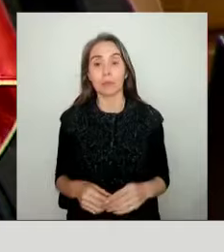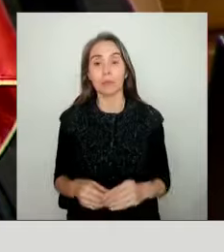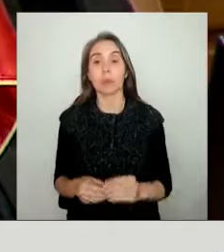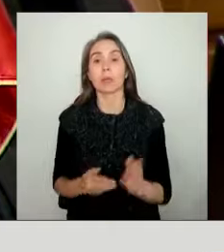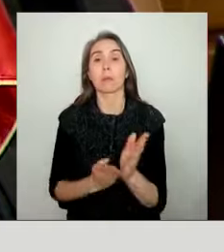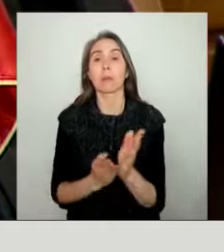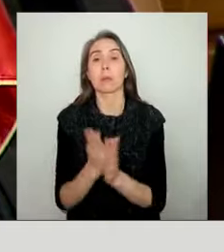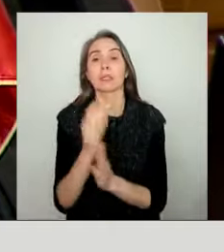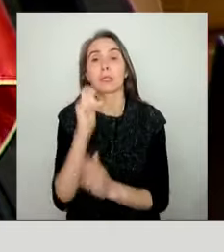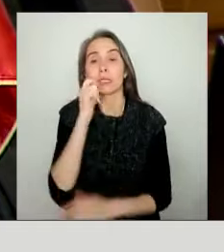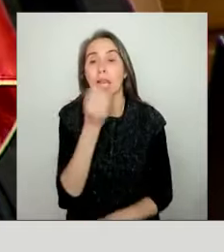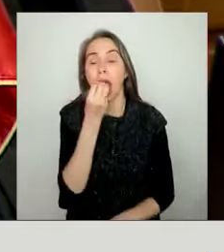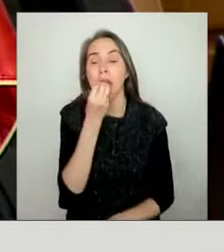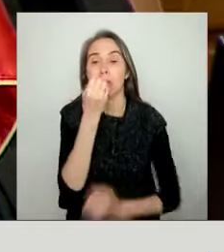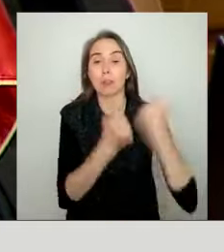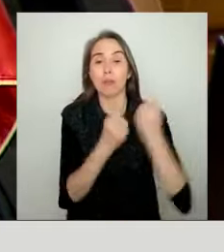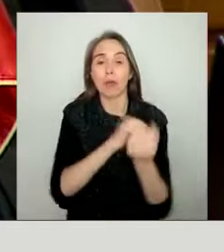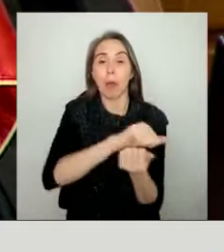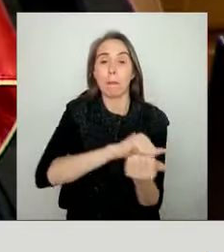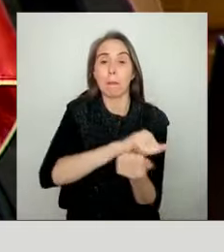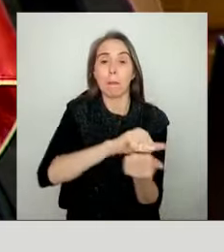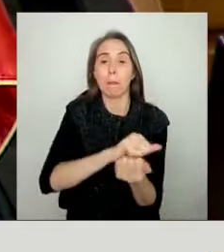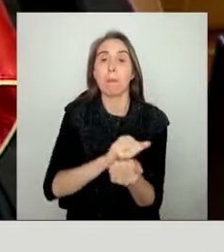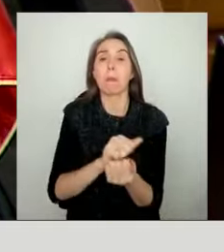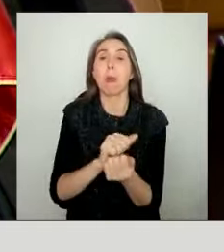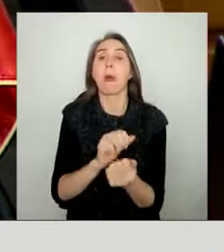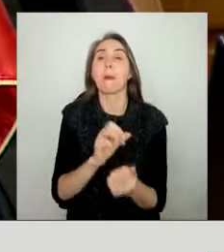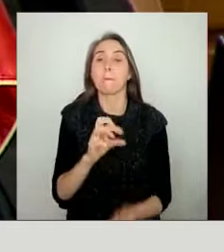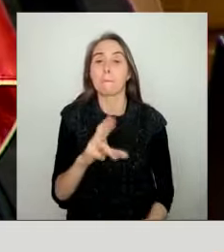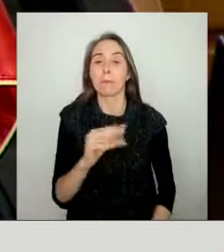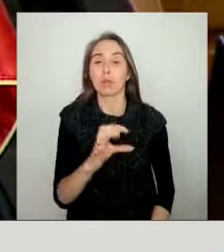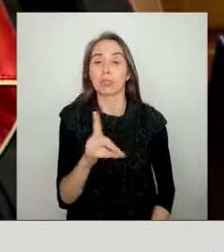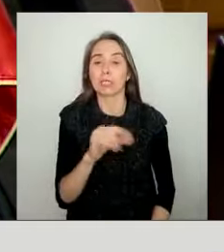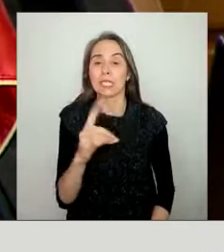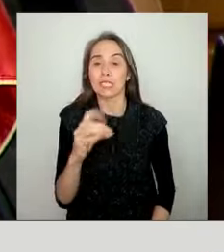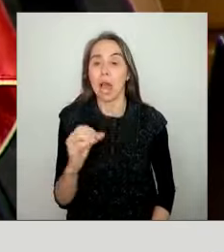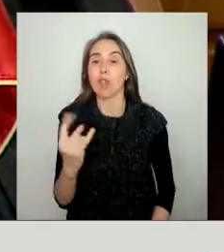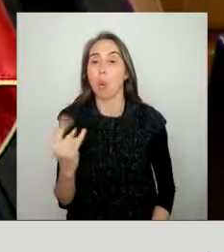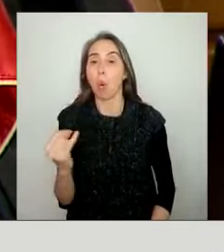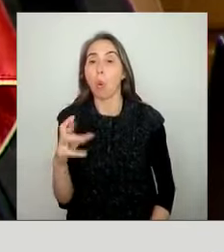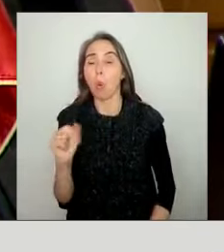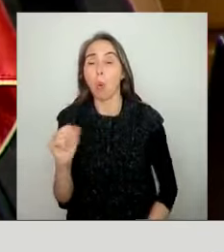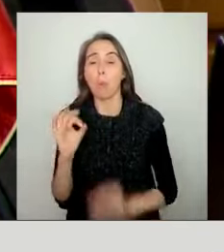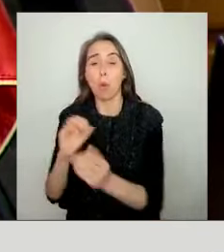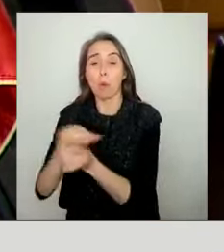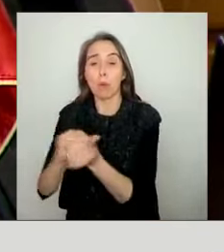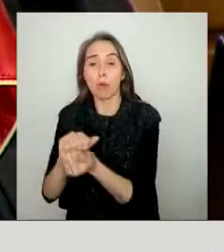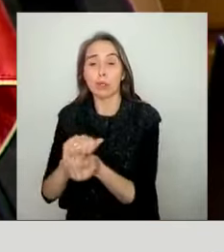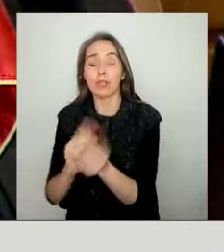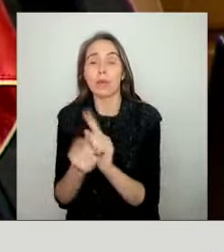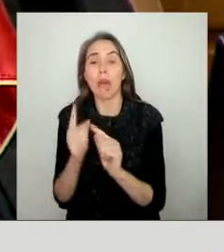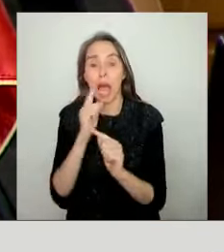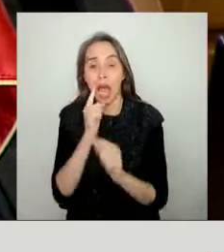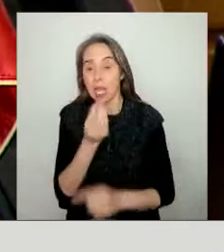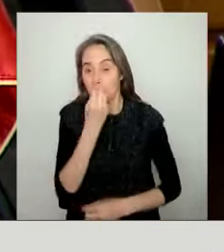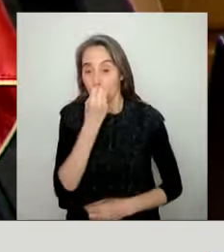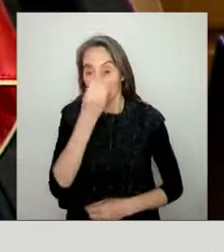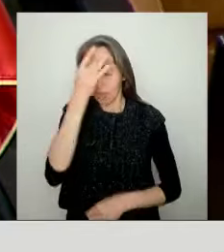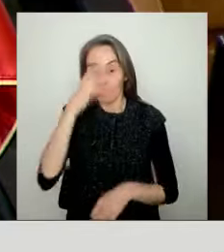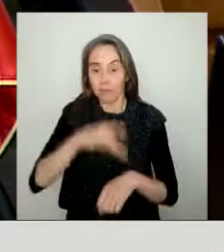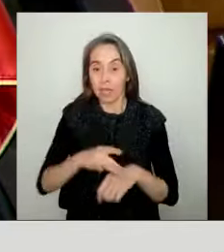alimentos procesados y los ultraprocesado que está bien documentado señor presidente que generan cáncer que generan afectación a la salud